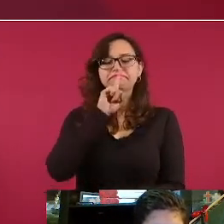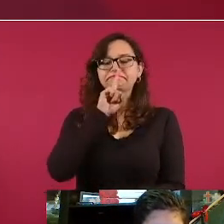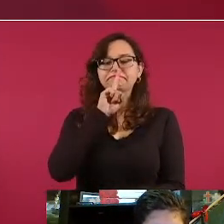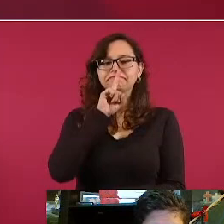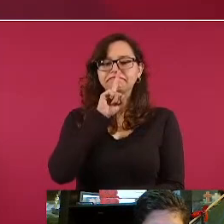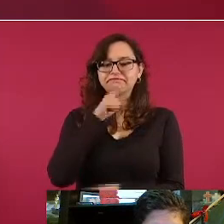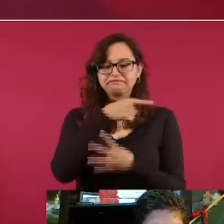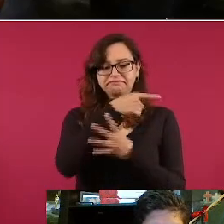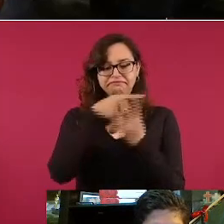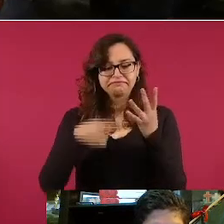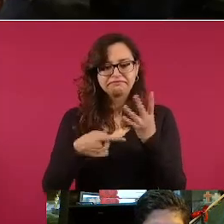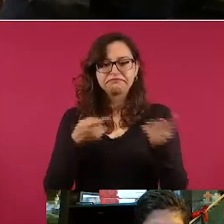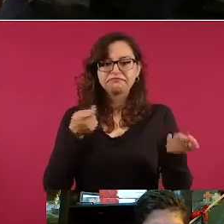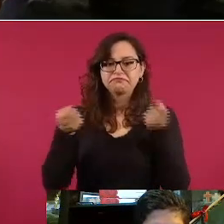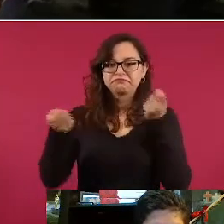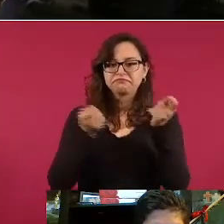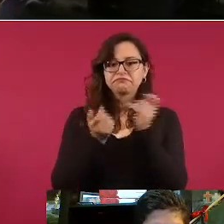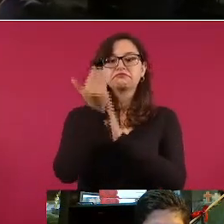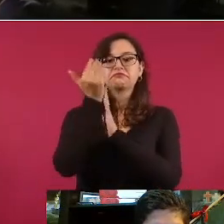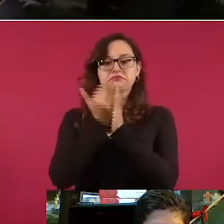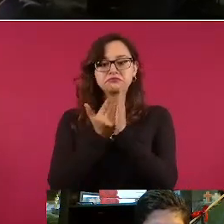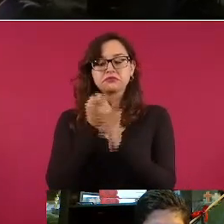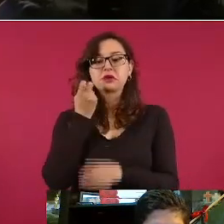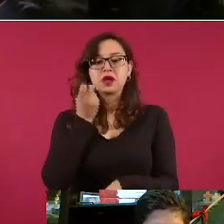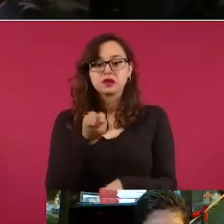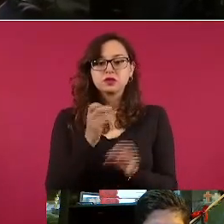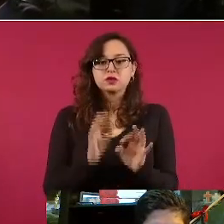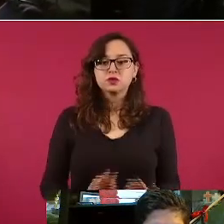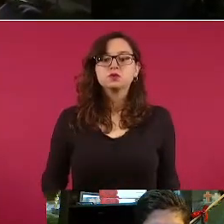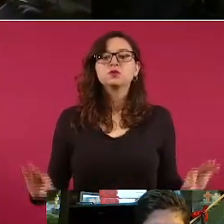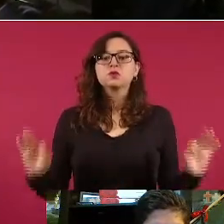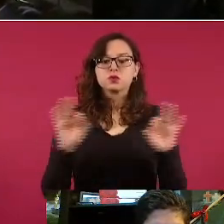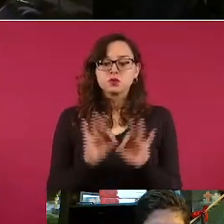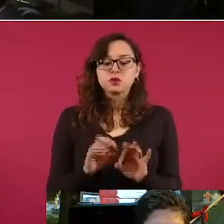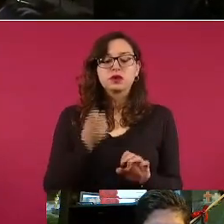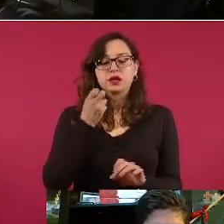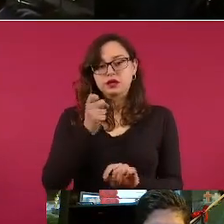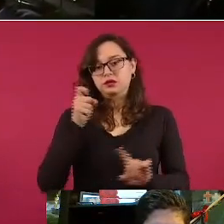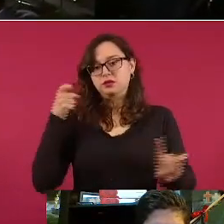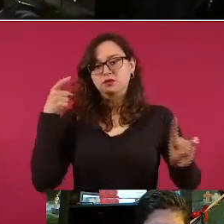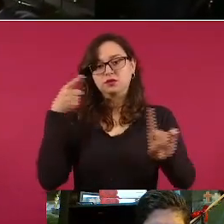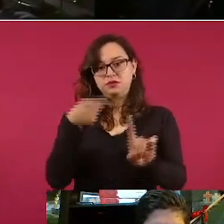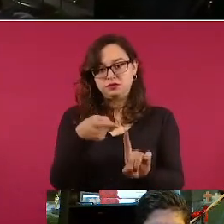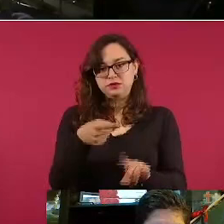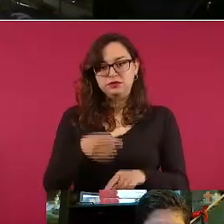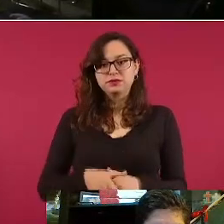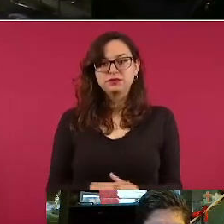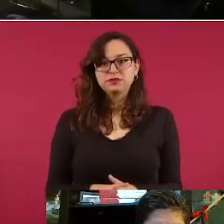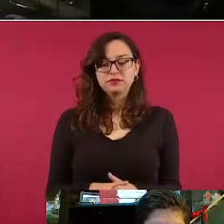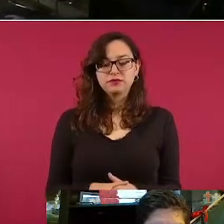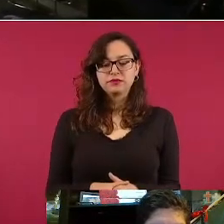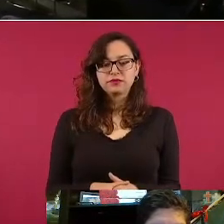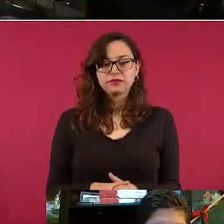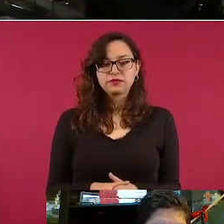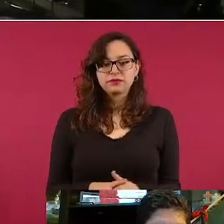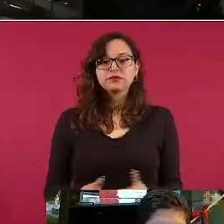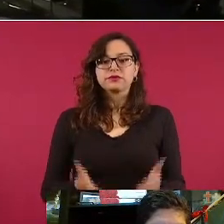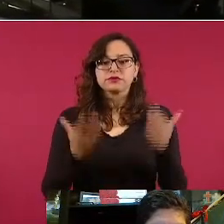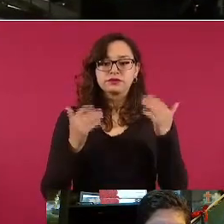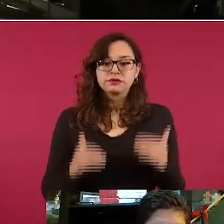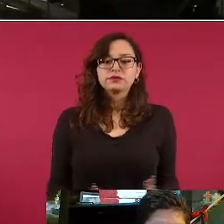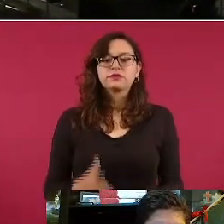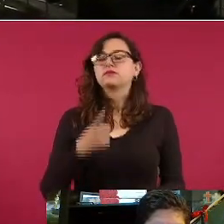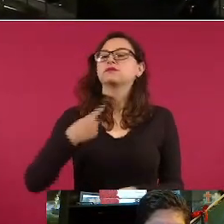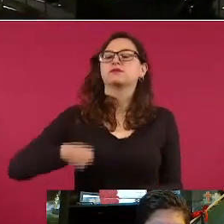Esa es la esencia. de todo. Y vamos a seguir